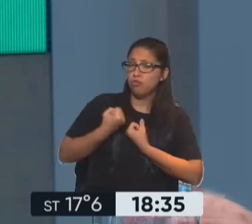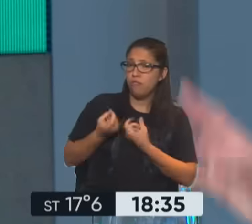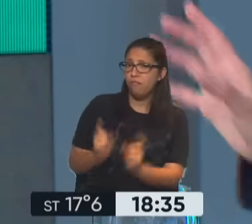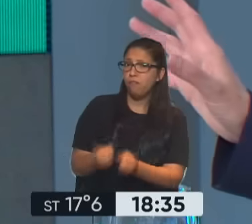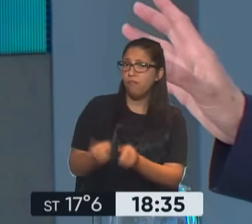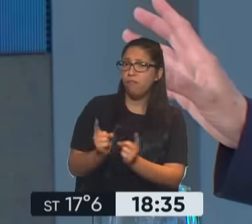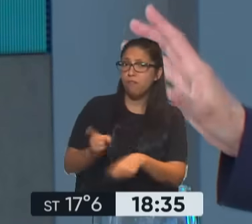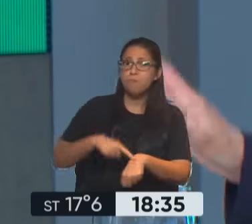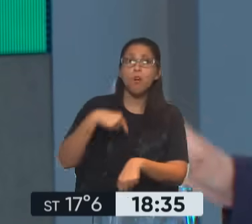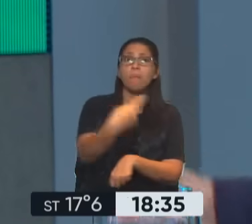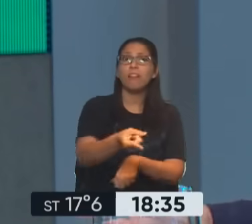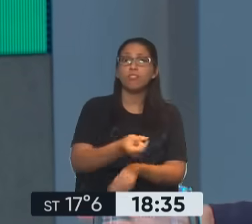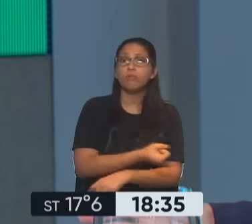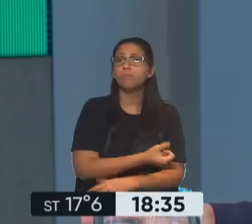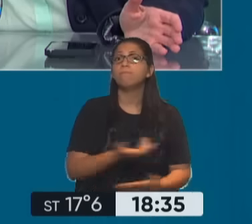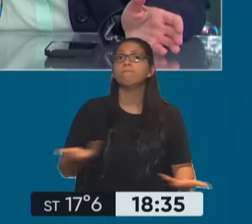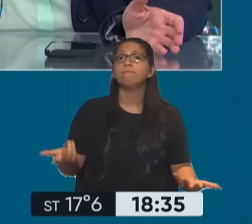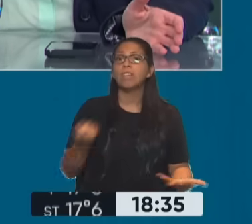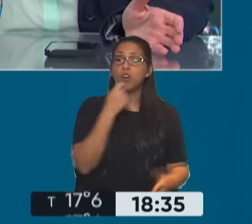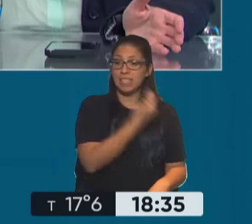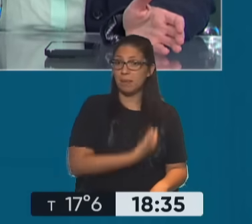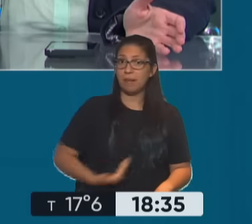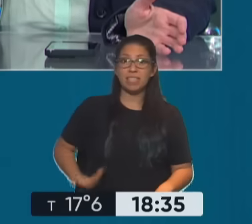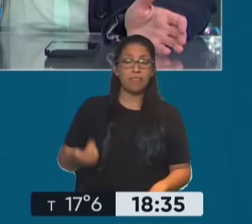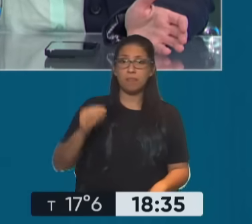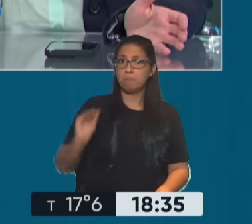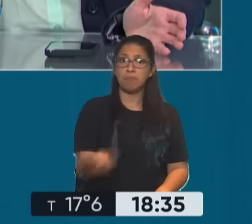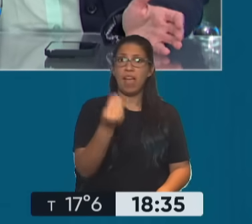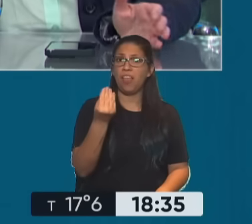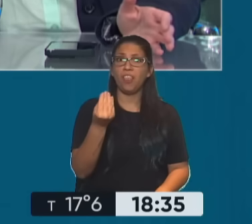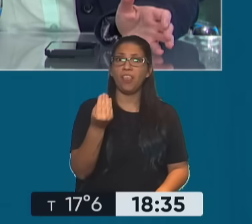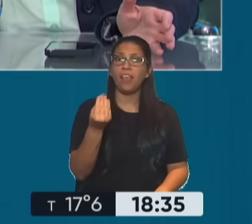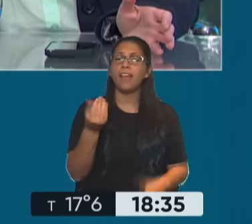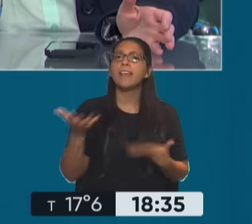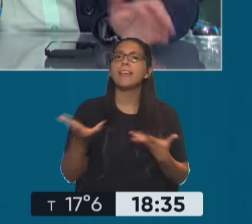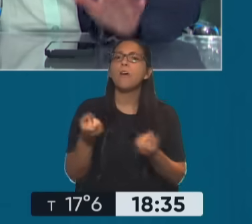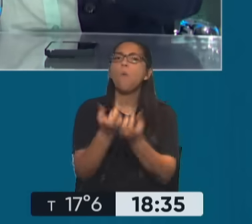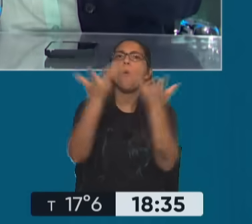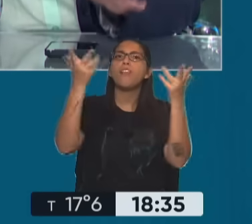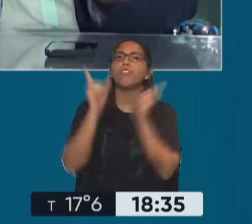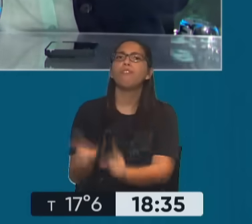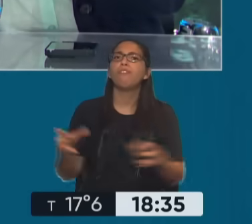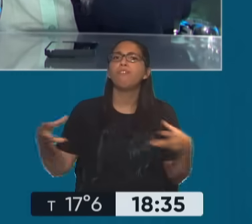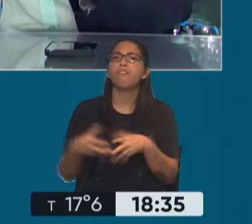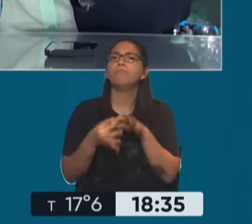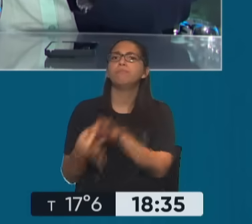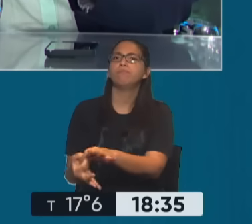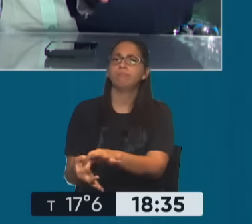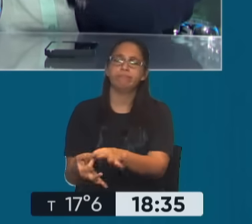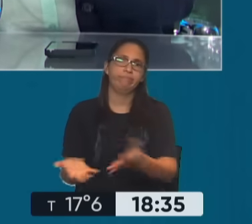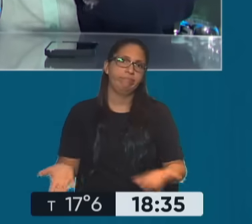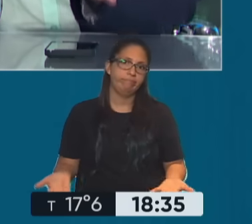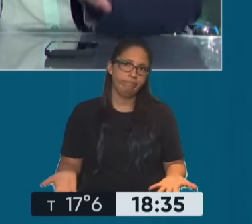si, de eh, si- sí, si- de la si no puja, gana, si no gana la presidencia? Claro. ¿No? Digamos, si gana la presidencia, por supuesto, de ese caudal es claro que va a jugar para la